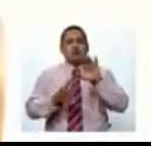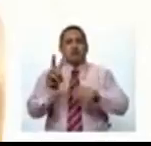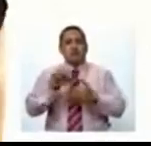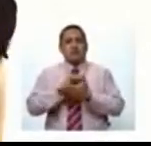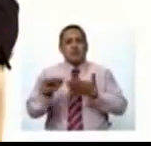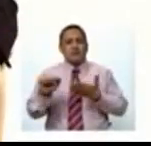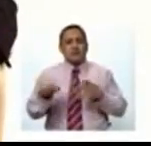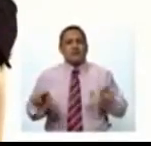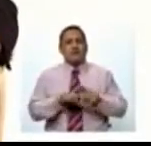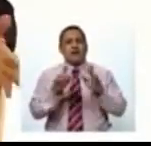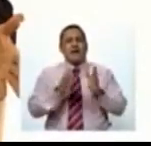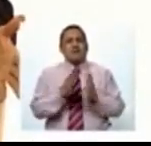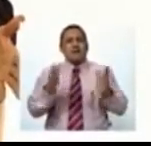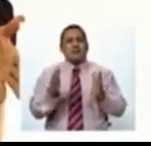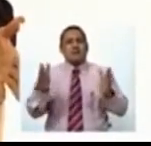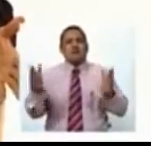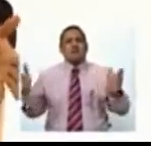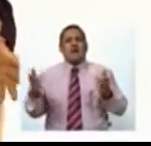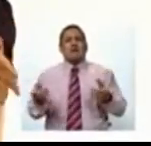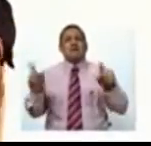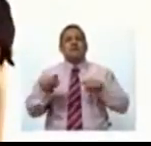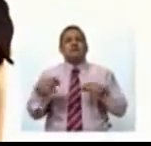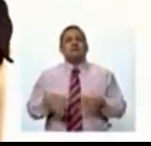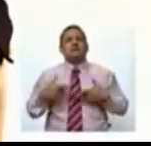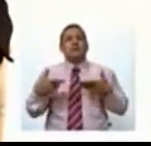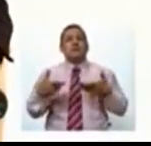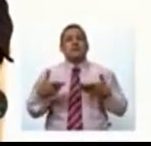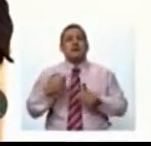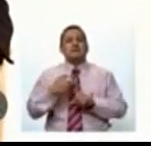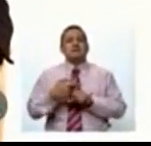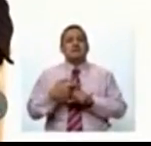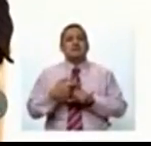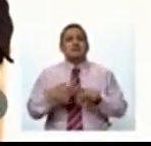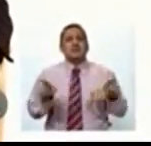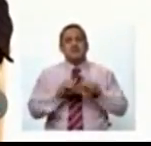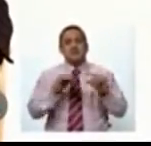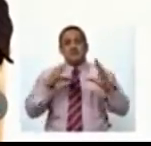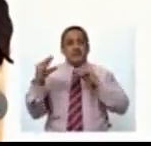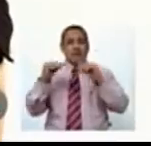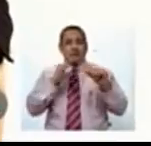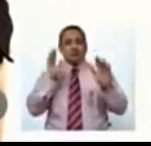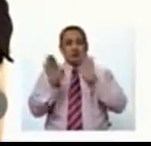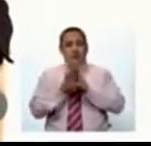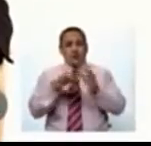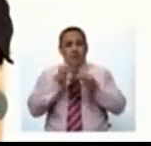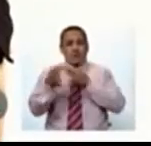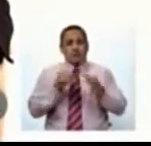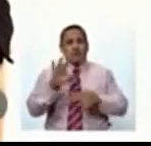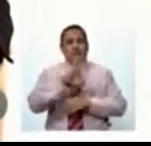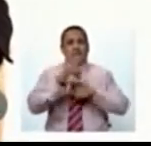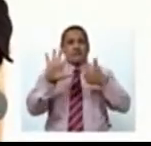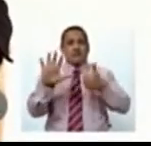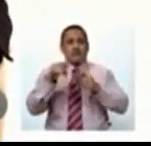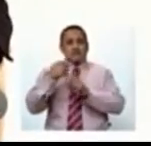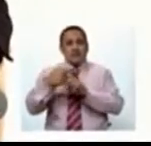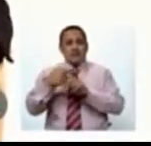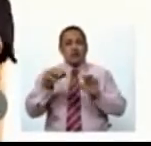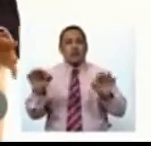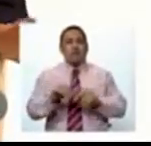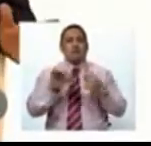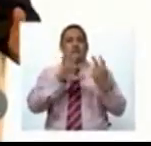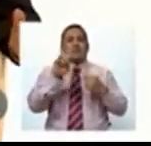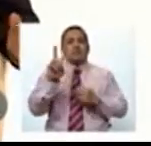¿y entre ampliaciones y ampliaciones y hasta cuándo se puede llegar? Se discute si se debe llegar hasta los 36 meses o hasta los 72